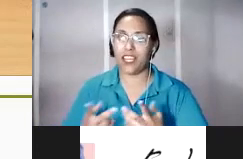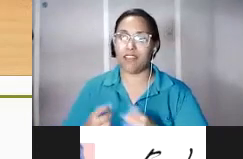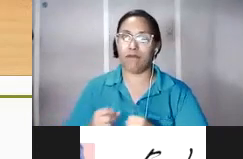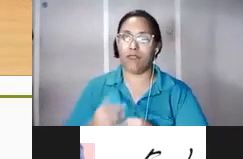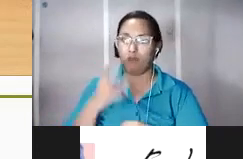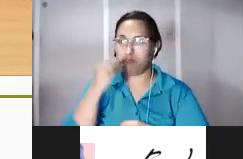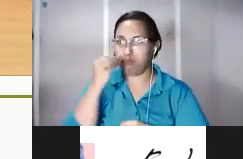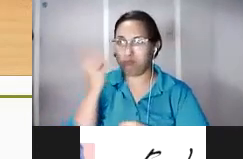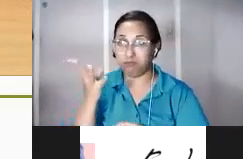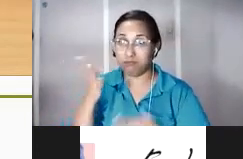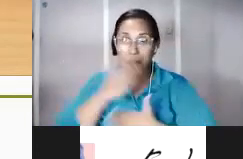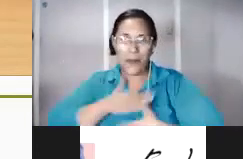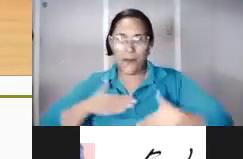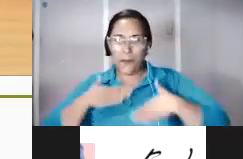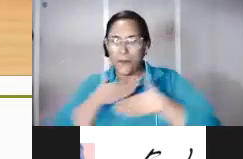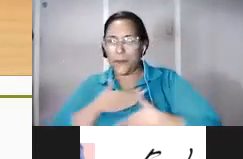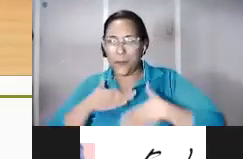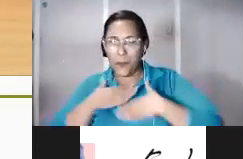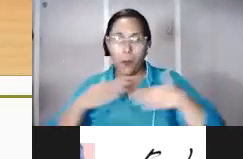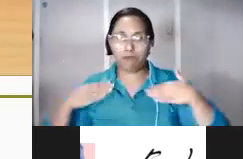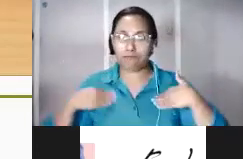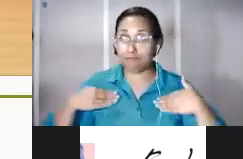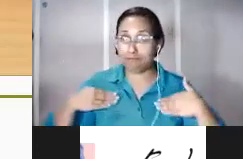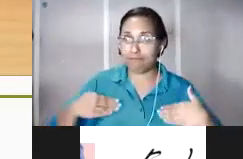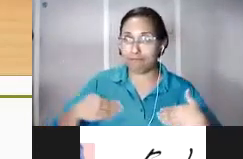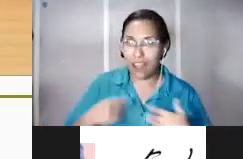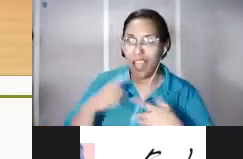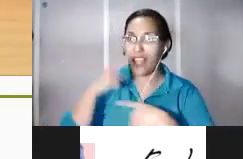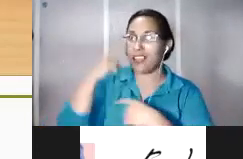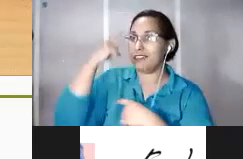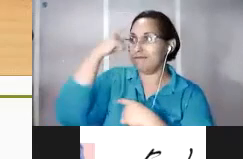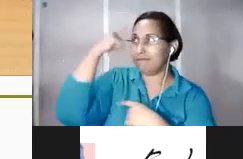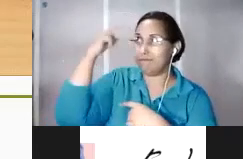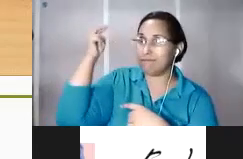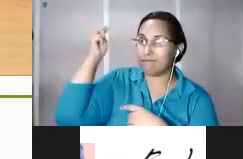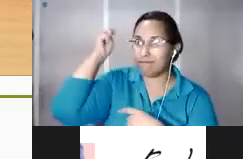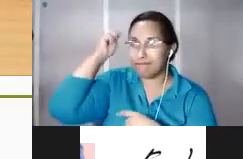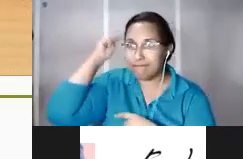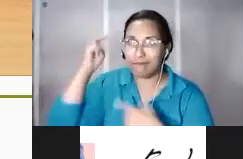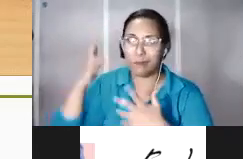desenfrenados placeres de la carne y rememoraba, ¿no?,